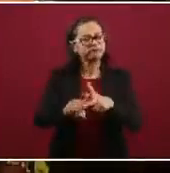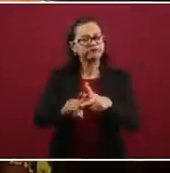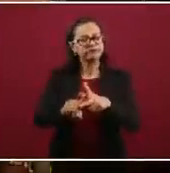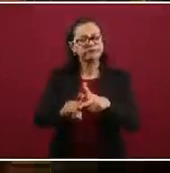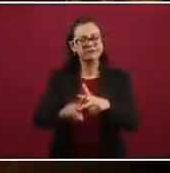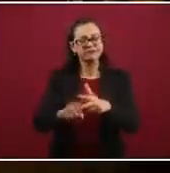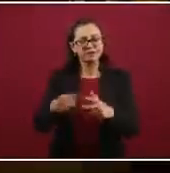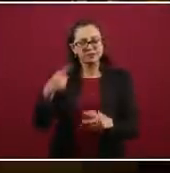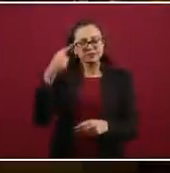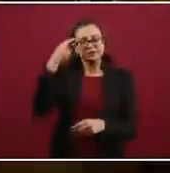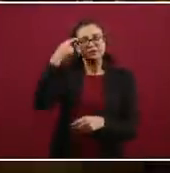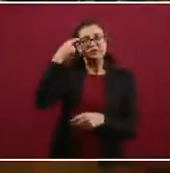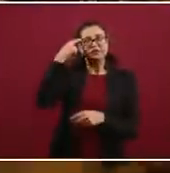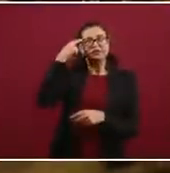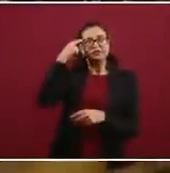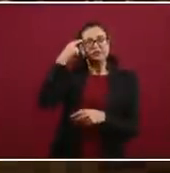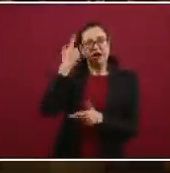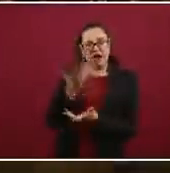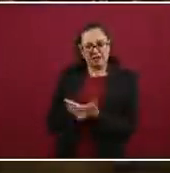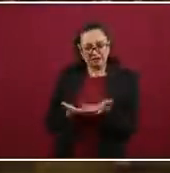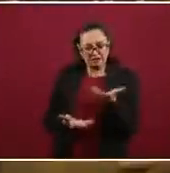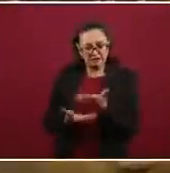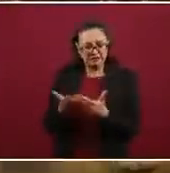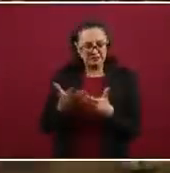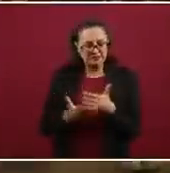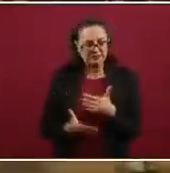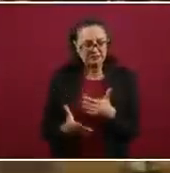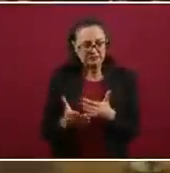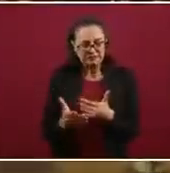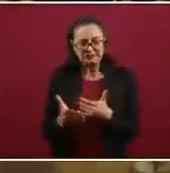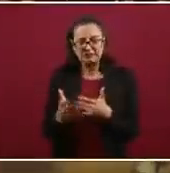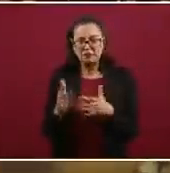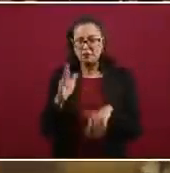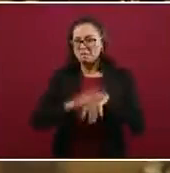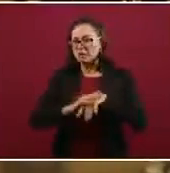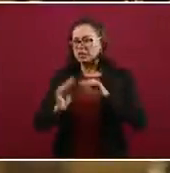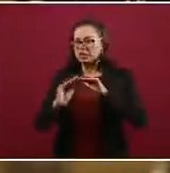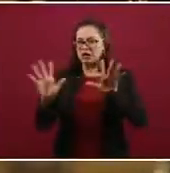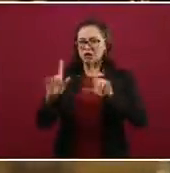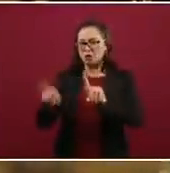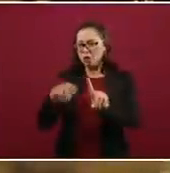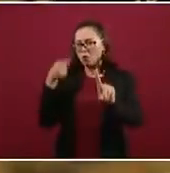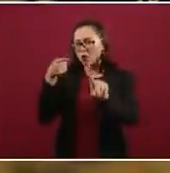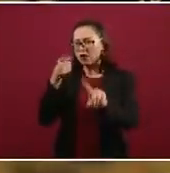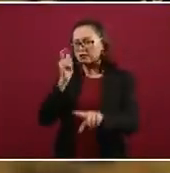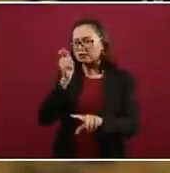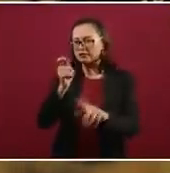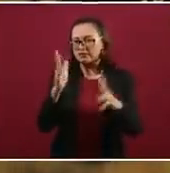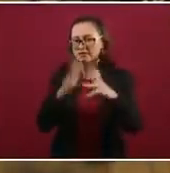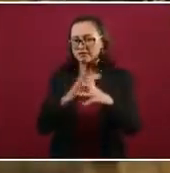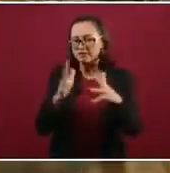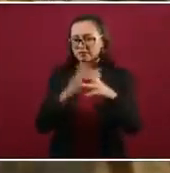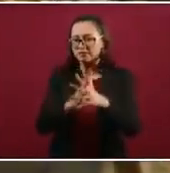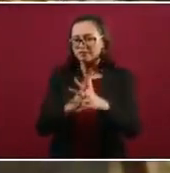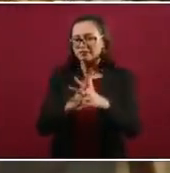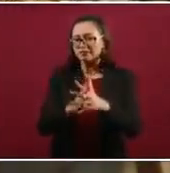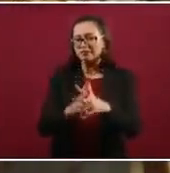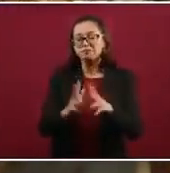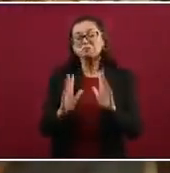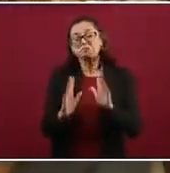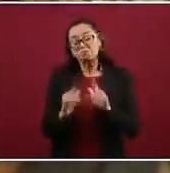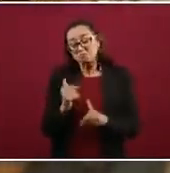tan conscientes son del hecho? ¿Qué tan profundo y tan claro tienen lo que va a suceder? Los próximos